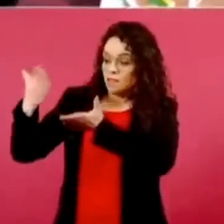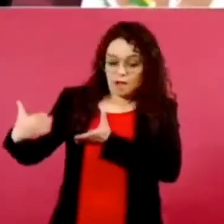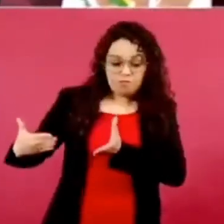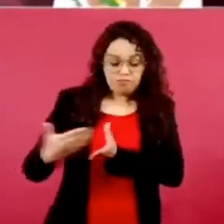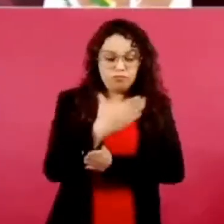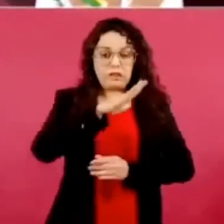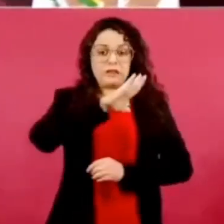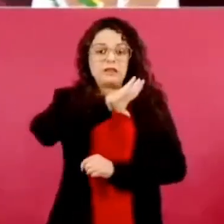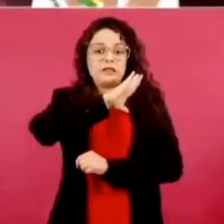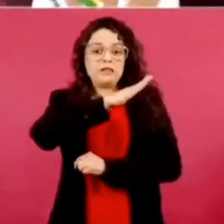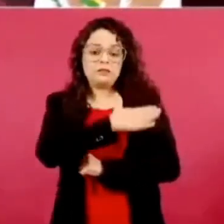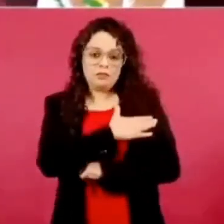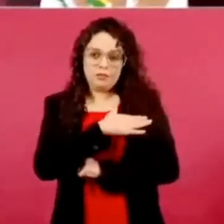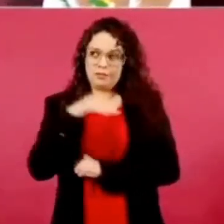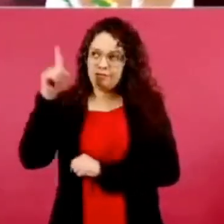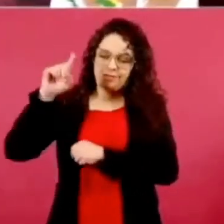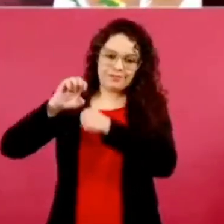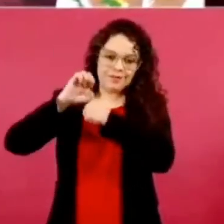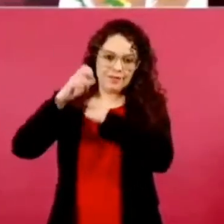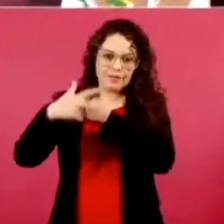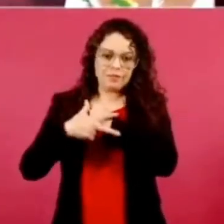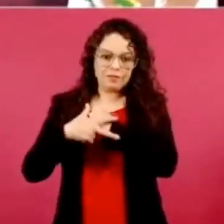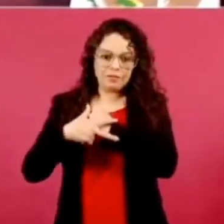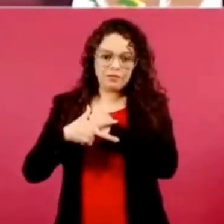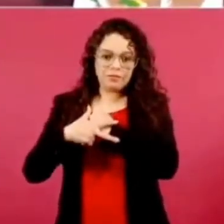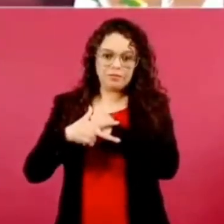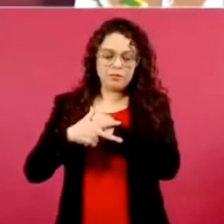quedaban sorprendidos